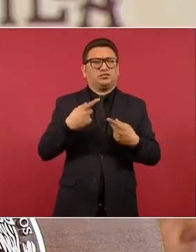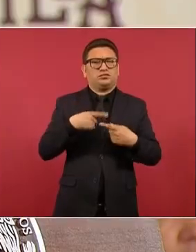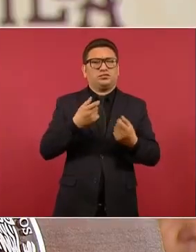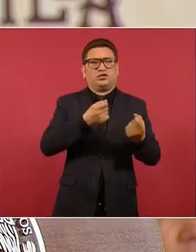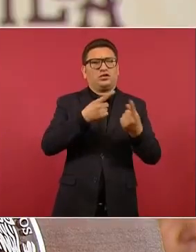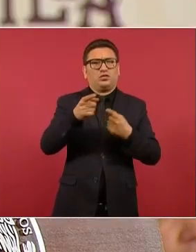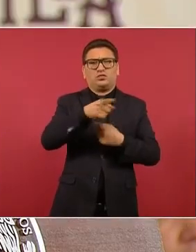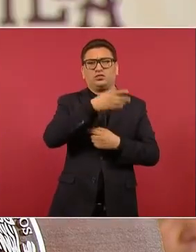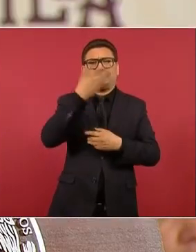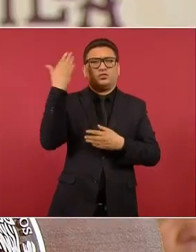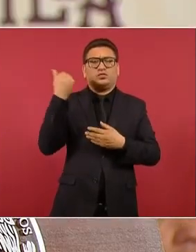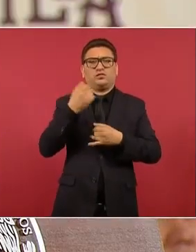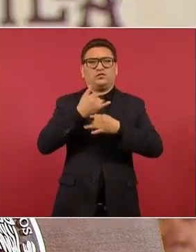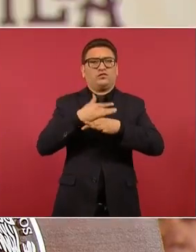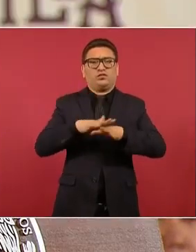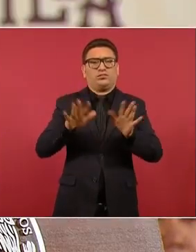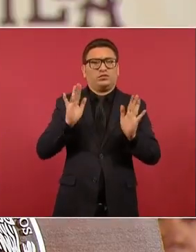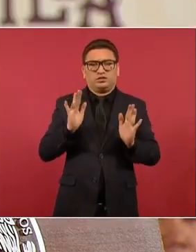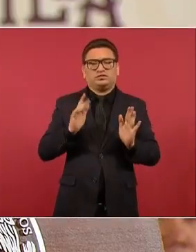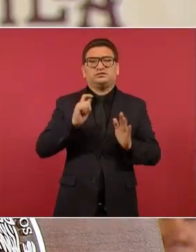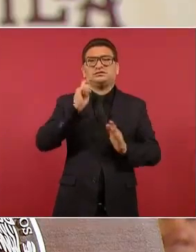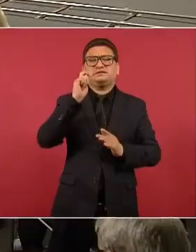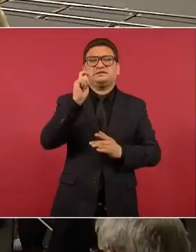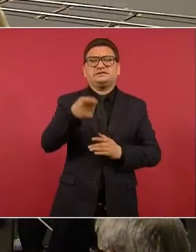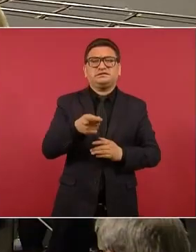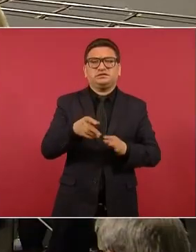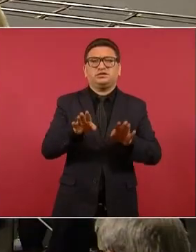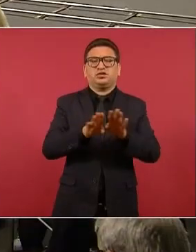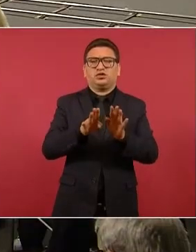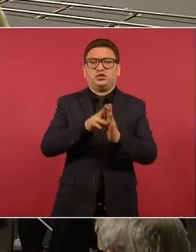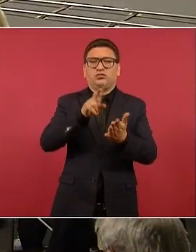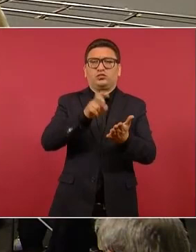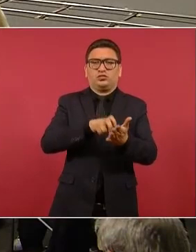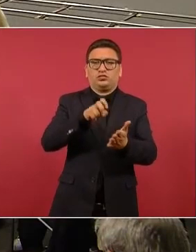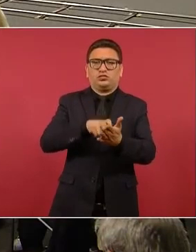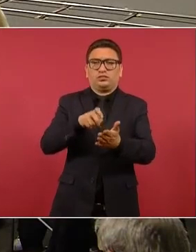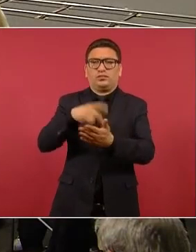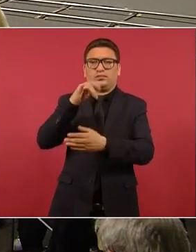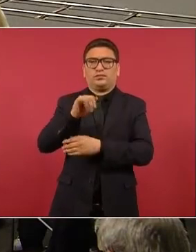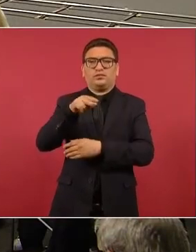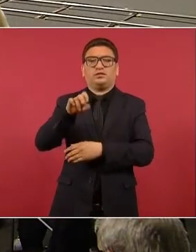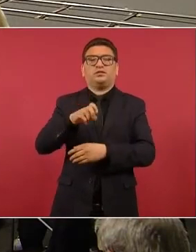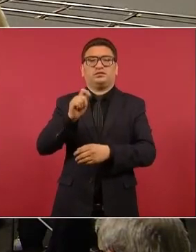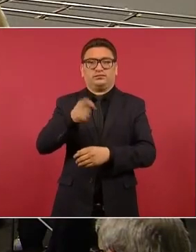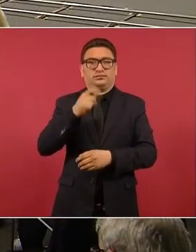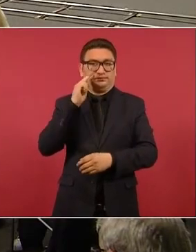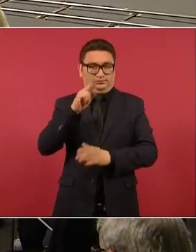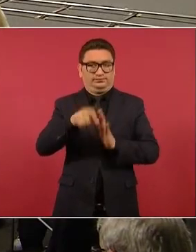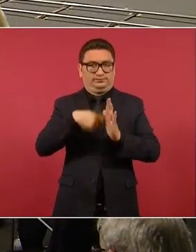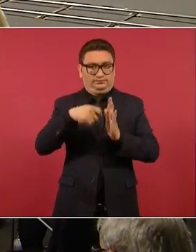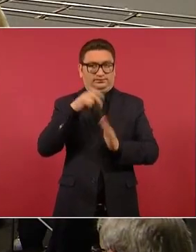verdaderamente muy informados sobre la reforma electoral. Vamos a ver este video.